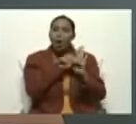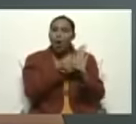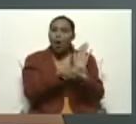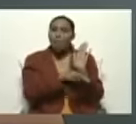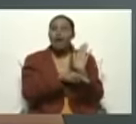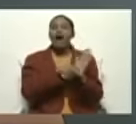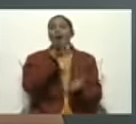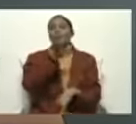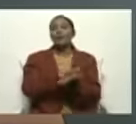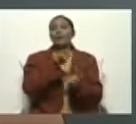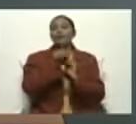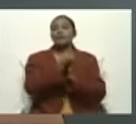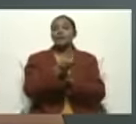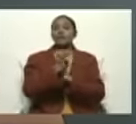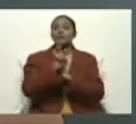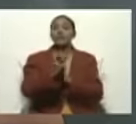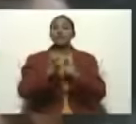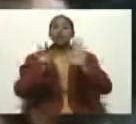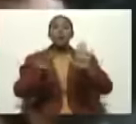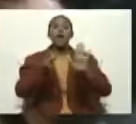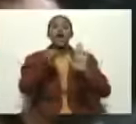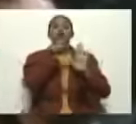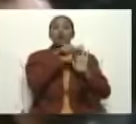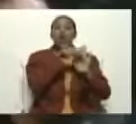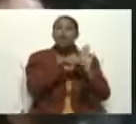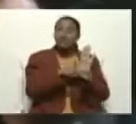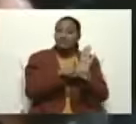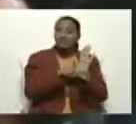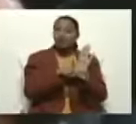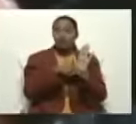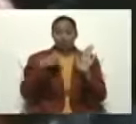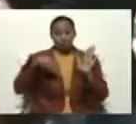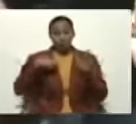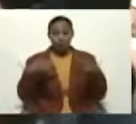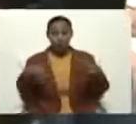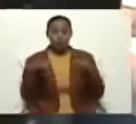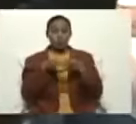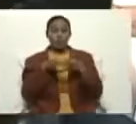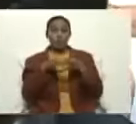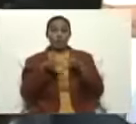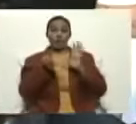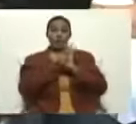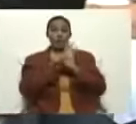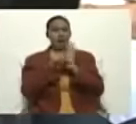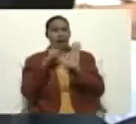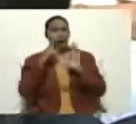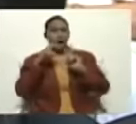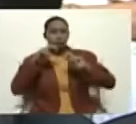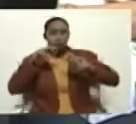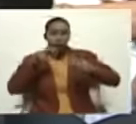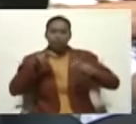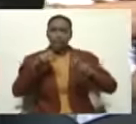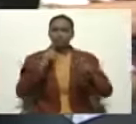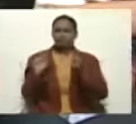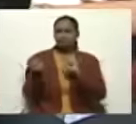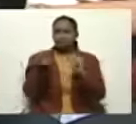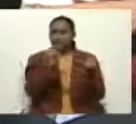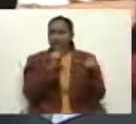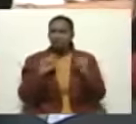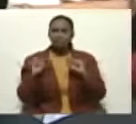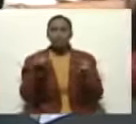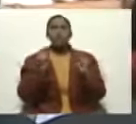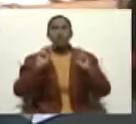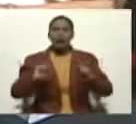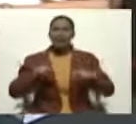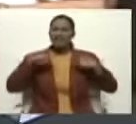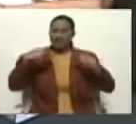139 disposiciones normativas, un grupo de leyes, comenzamos por las procesales porque era importante, después que, bueno, actualizamos